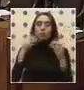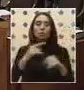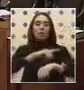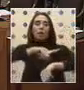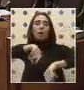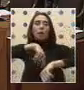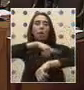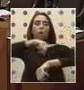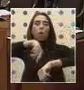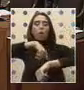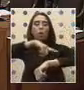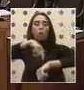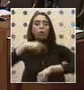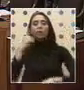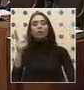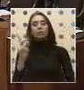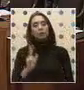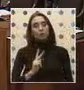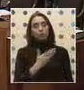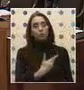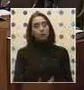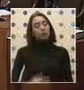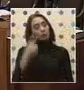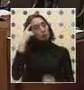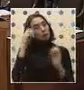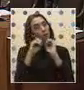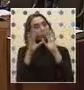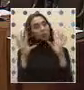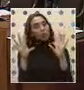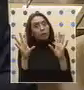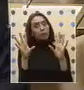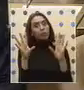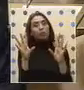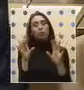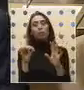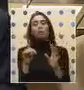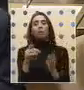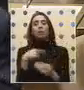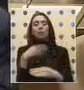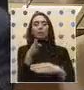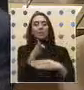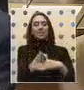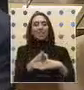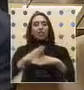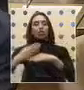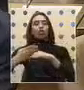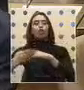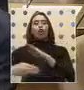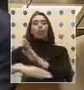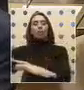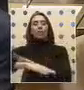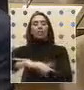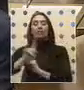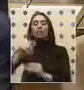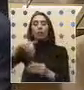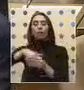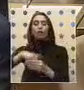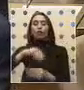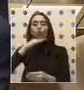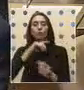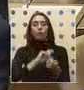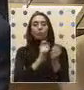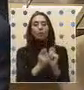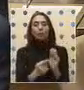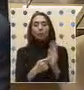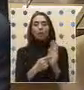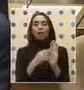horas. Señor Presidente, yo tengo muy claro que nosotros acá, como centro derecha, no tenemos los votos suficientes como para cambiar algunas de las cosas que están en